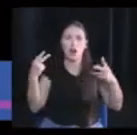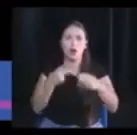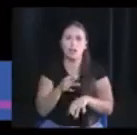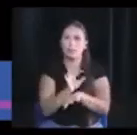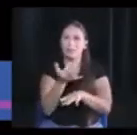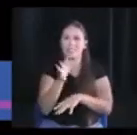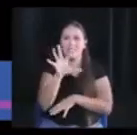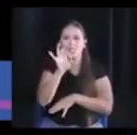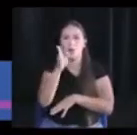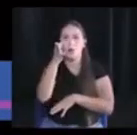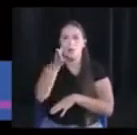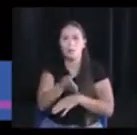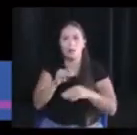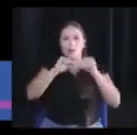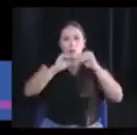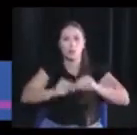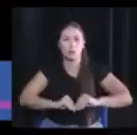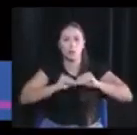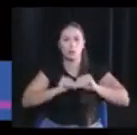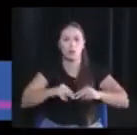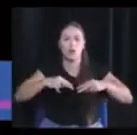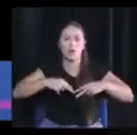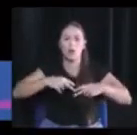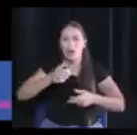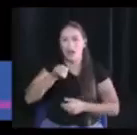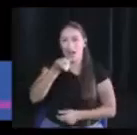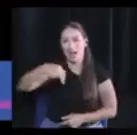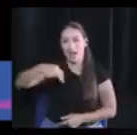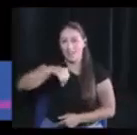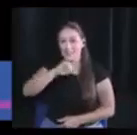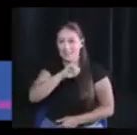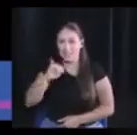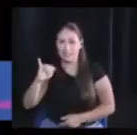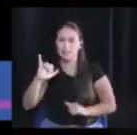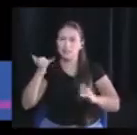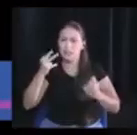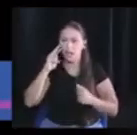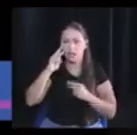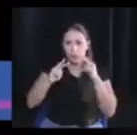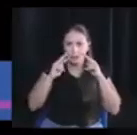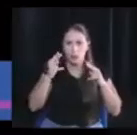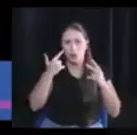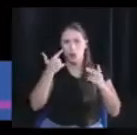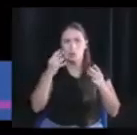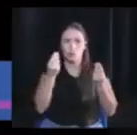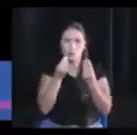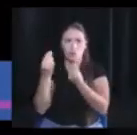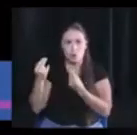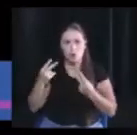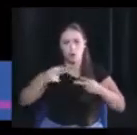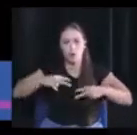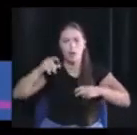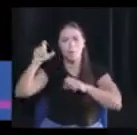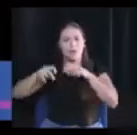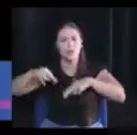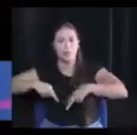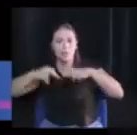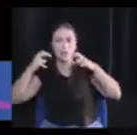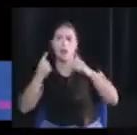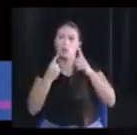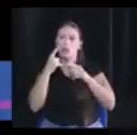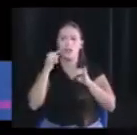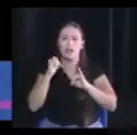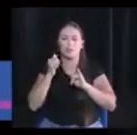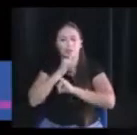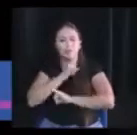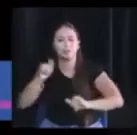50% del presupuesto de la Agencia Nacional de Investigación e Innovación. Se ha visto ya que muchos investigadores, entre ellos algunos que se han hecho muy